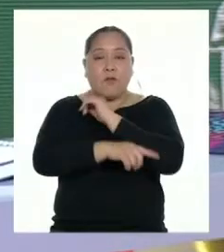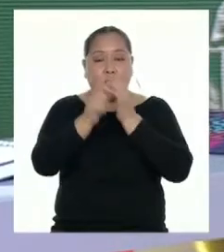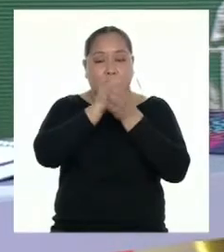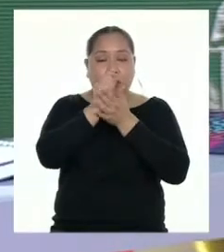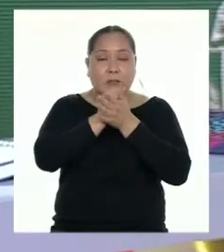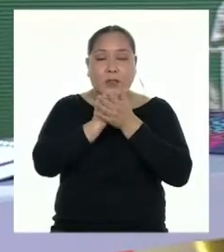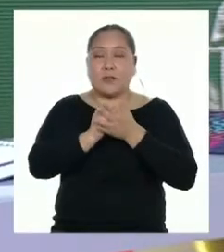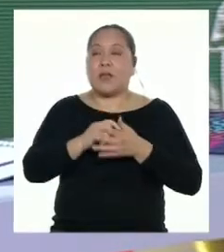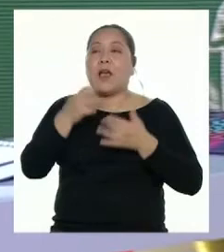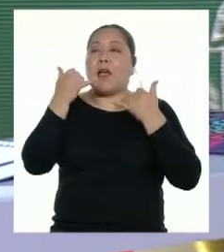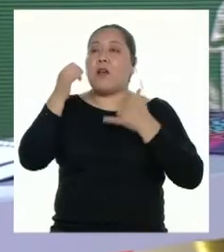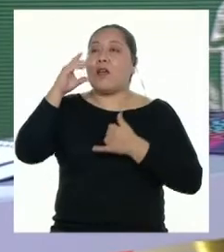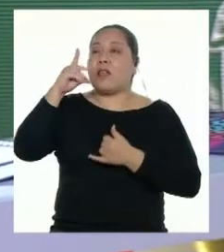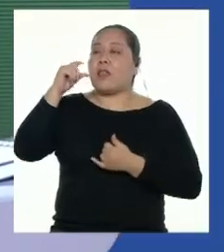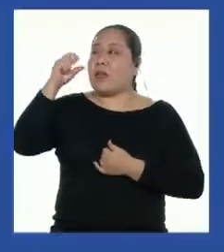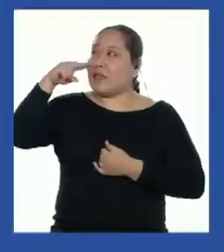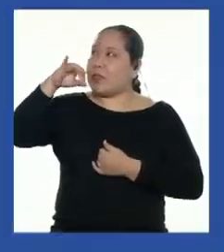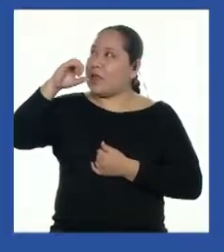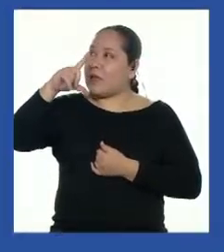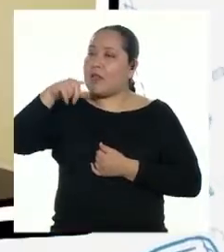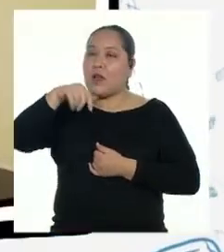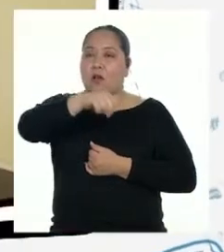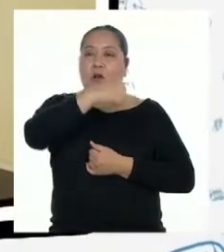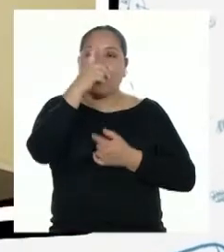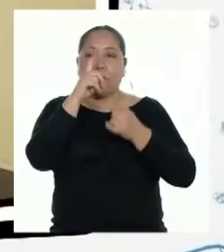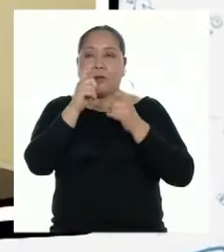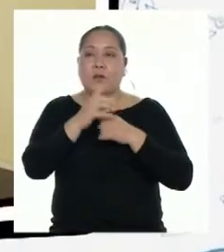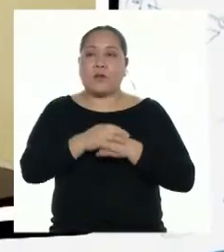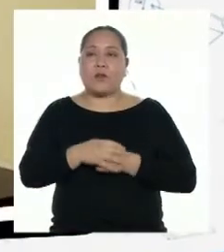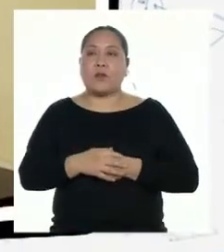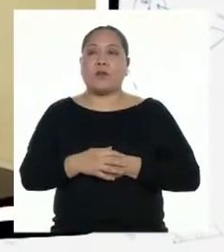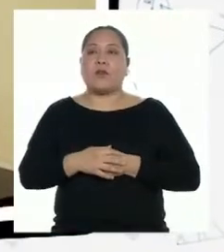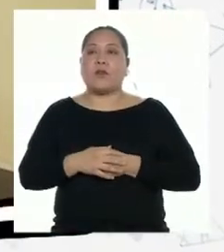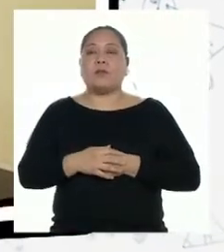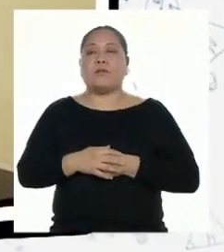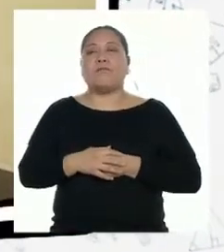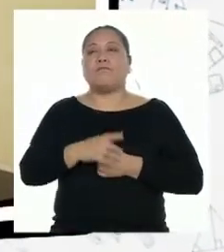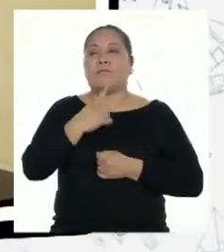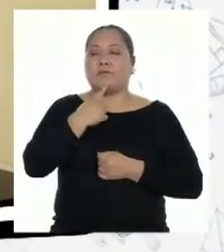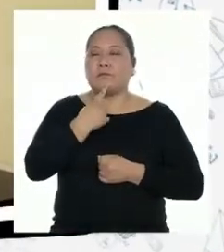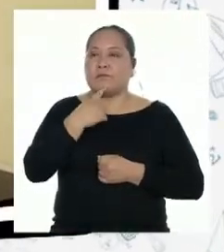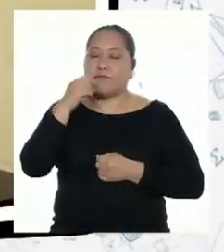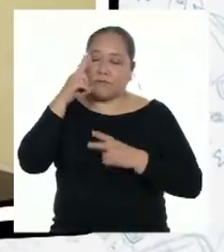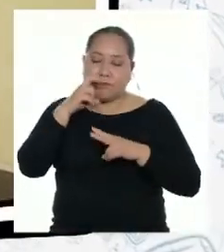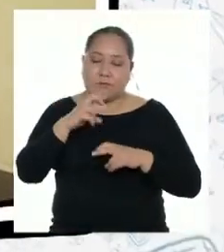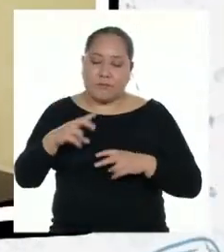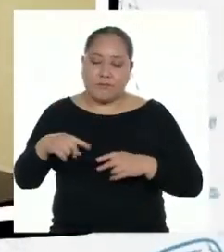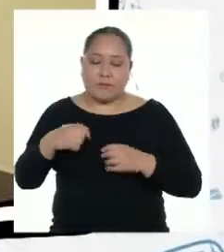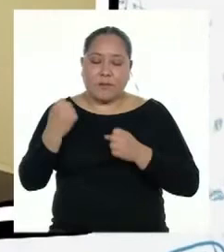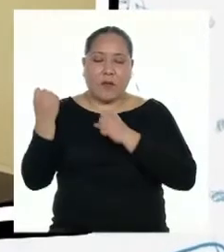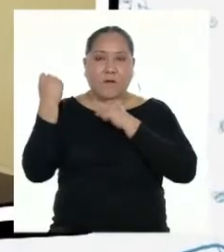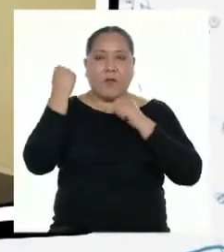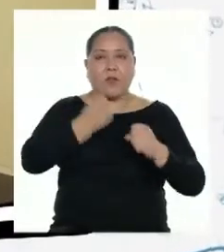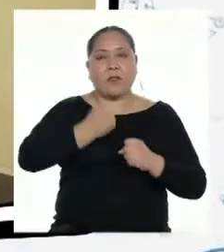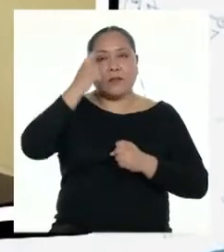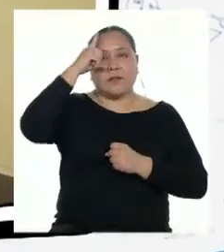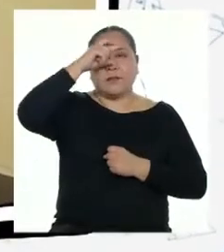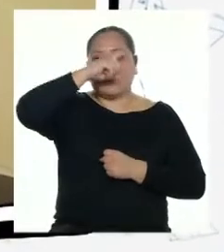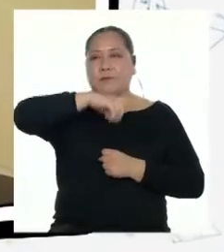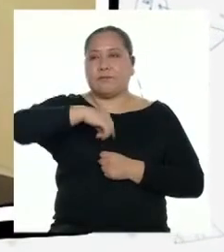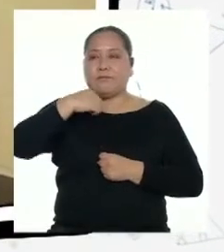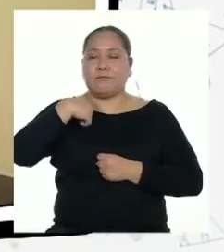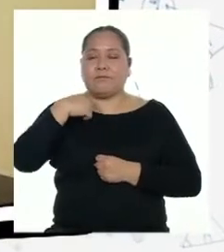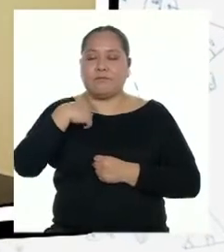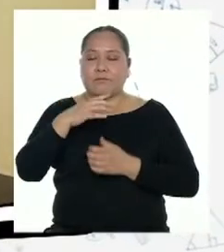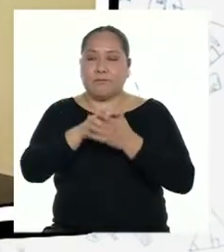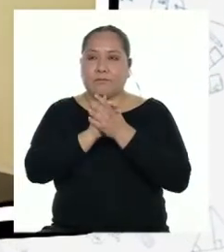Ahora, Daniela tiene otra pregunta. Hoy hemos estado reflexionando sobre nuestras fortalezas y dificultades. Mientras